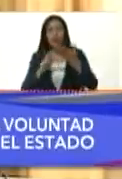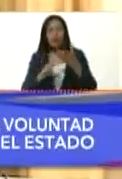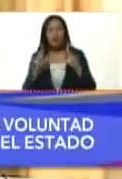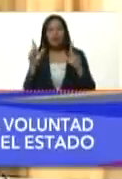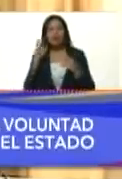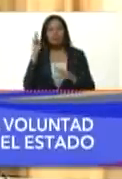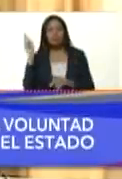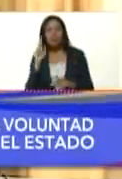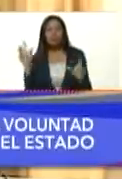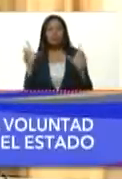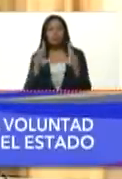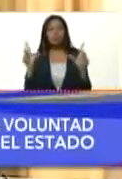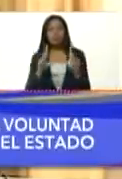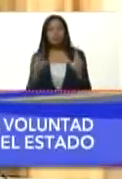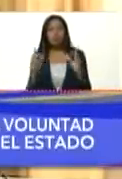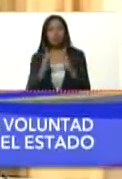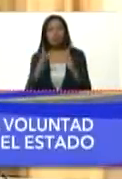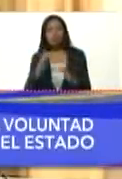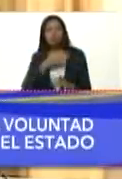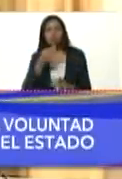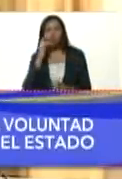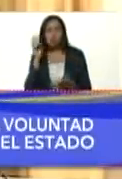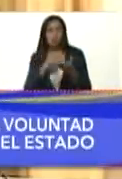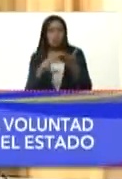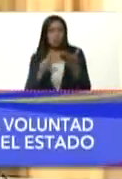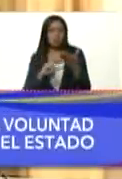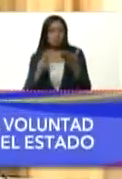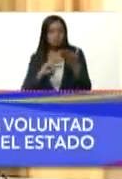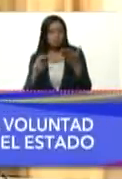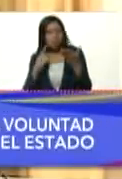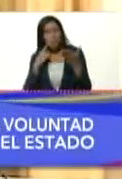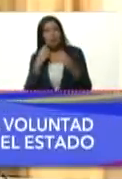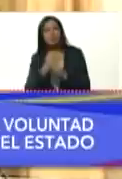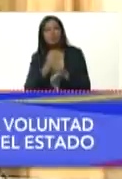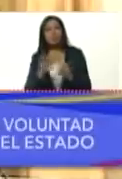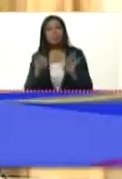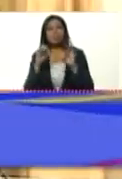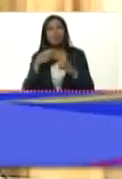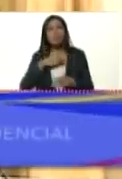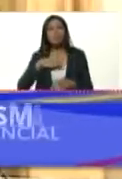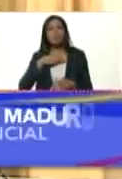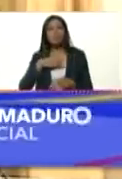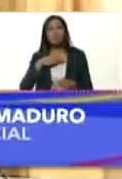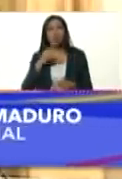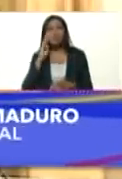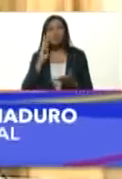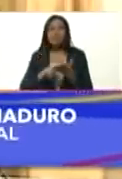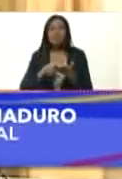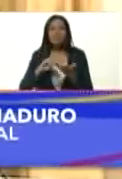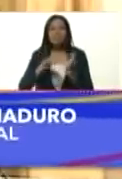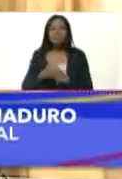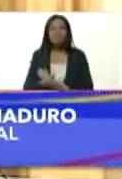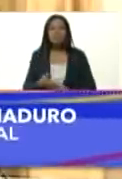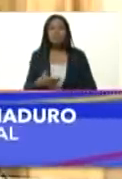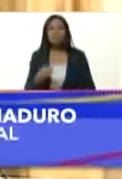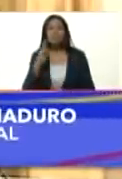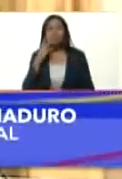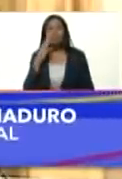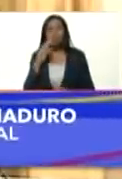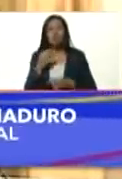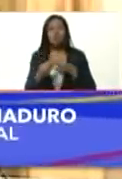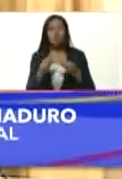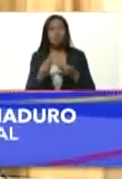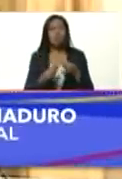redes sociales no he visto que corra. Yo lo leí anoche. Un trabajo de la misión, ¿verdad? Que demuestra cómo se va